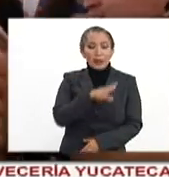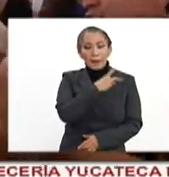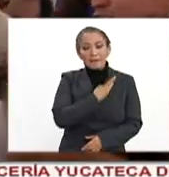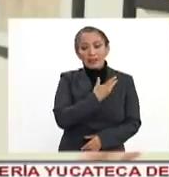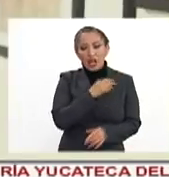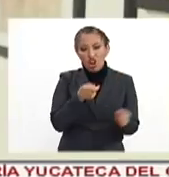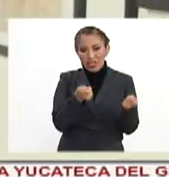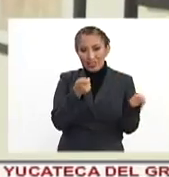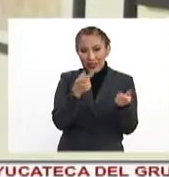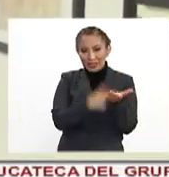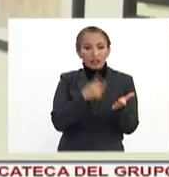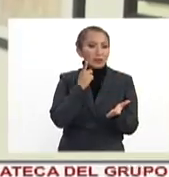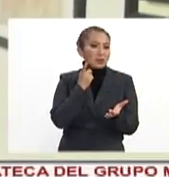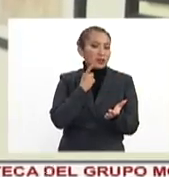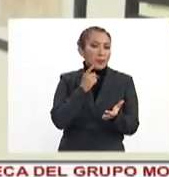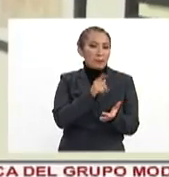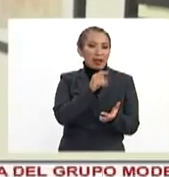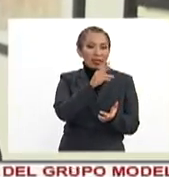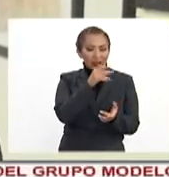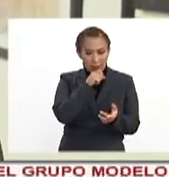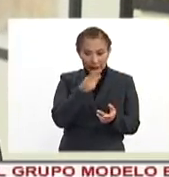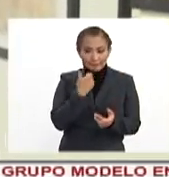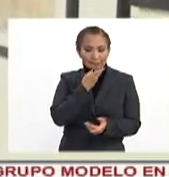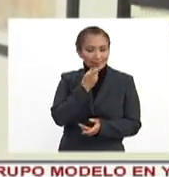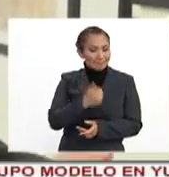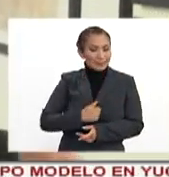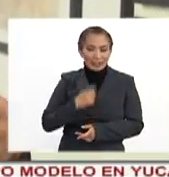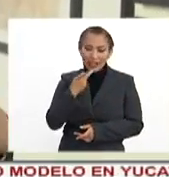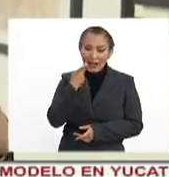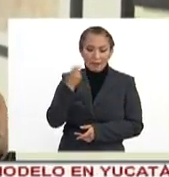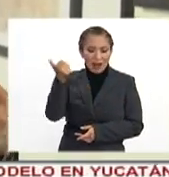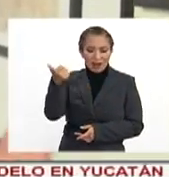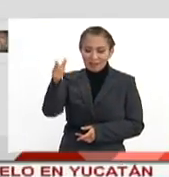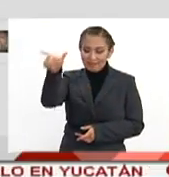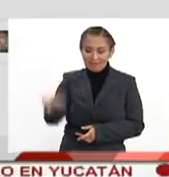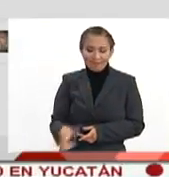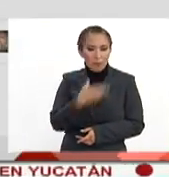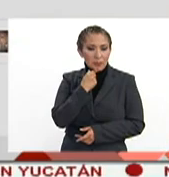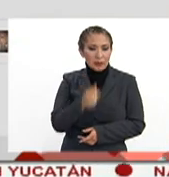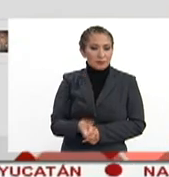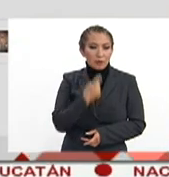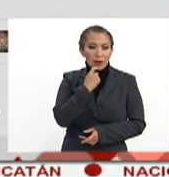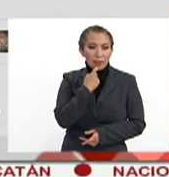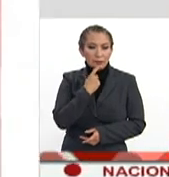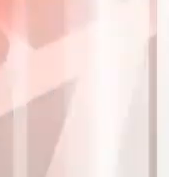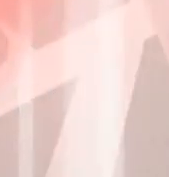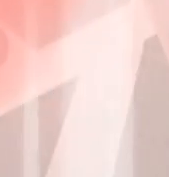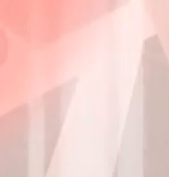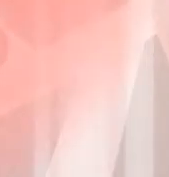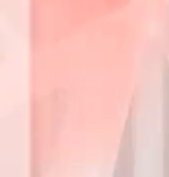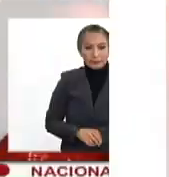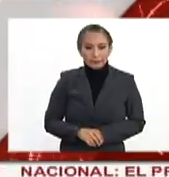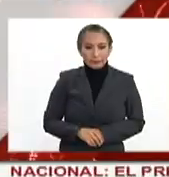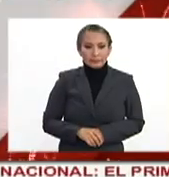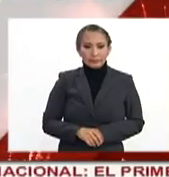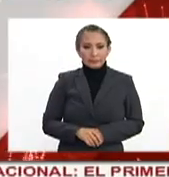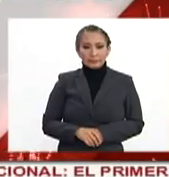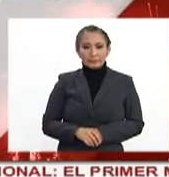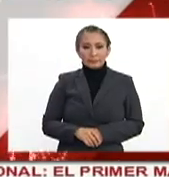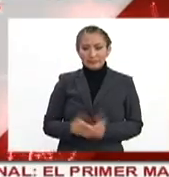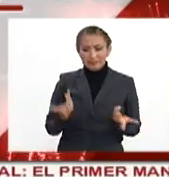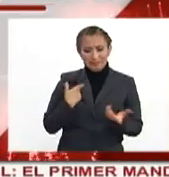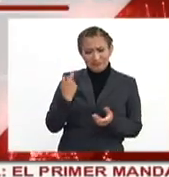vicecoordinador de los diputados del PRD, Jesús Zambrano, también lamentó las formas del líder de Morena. Pero son